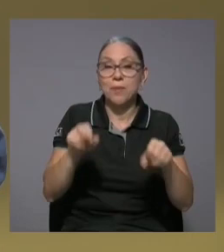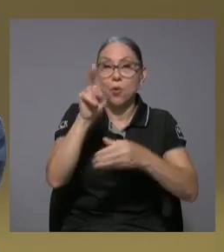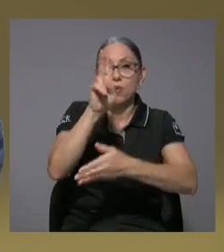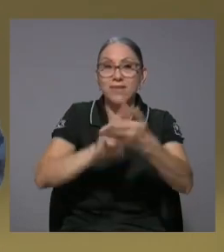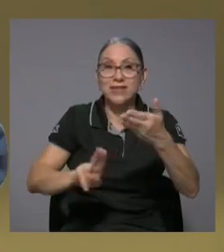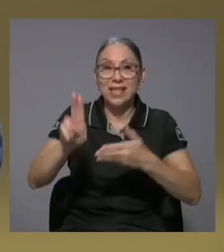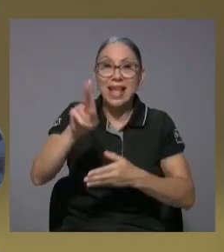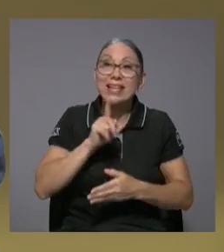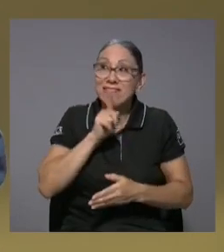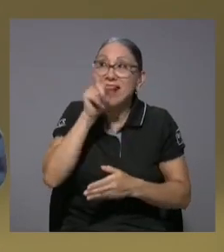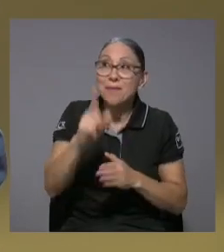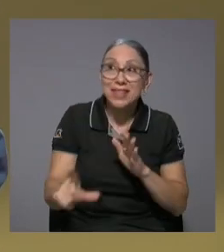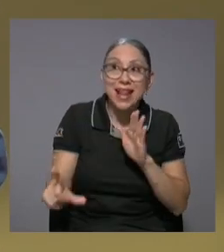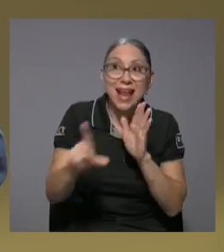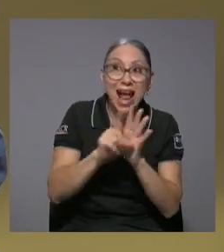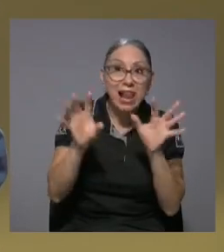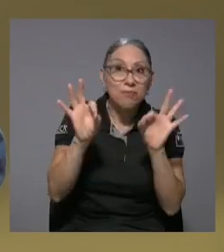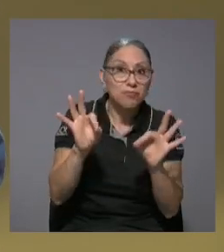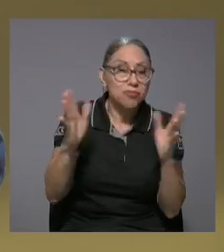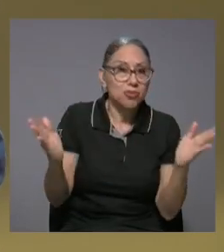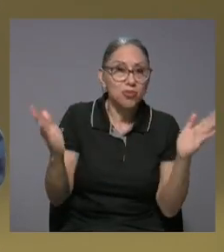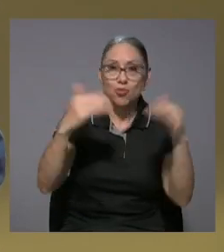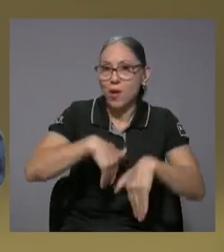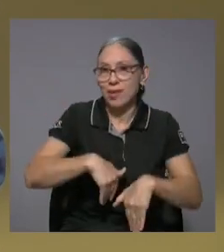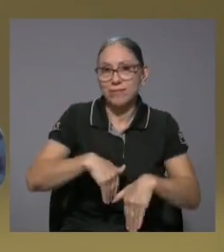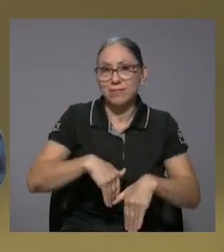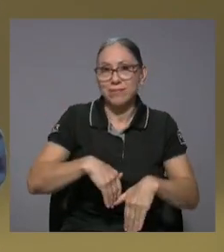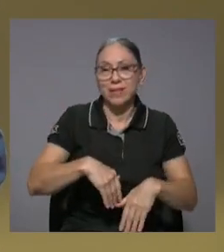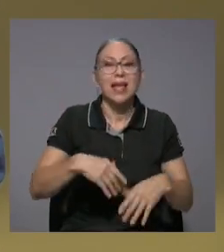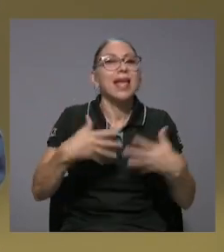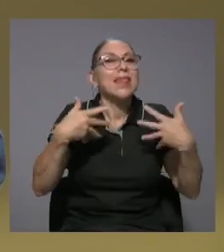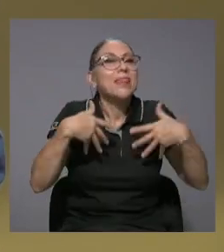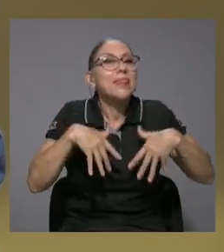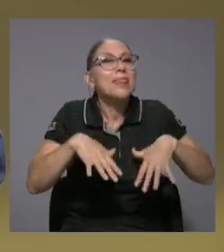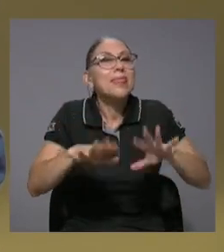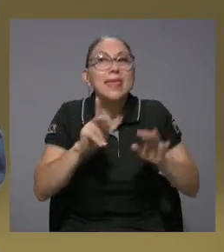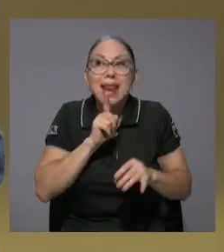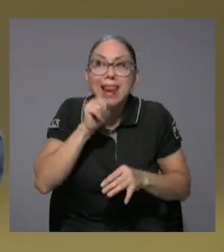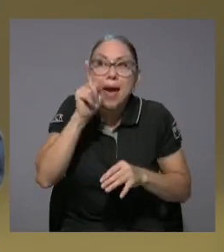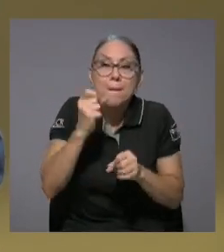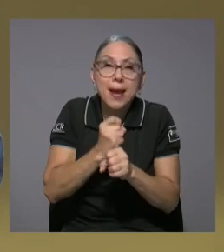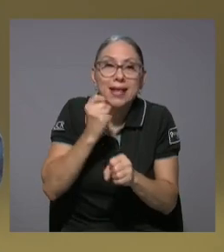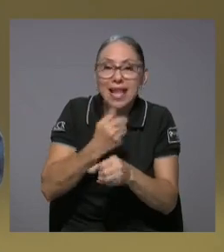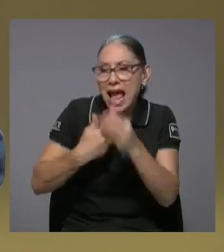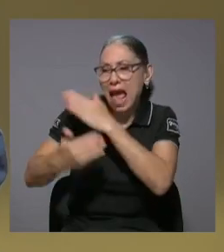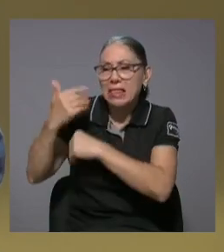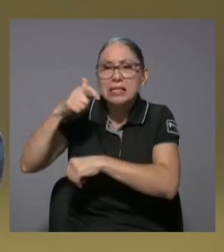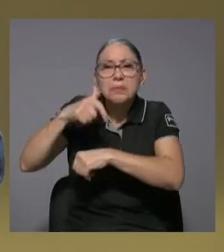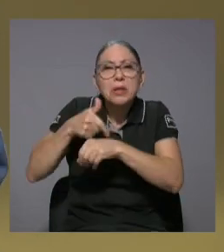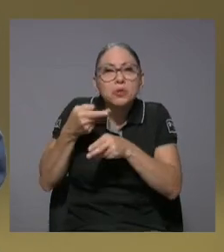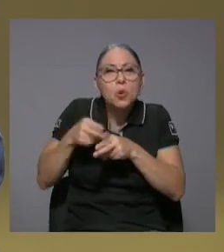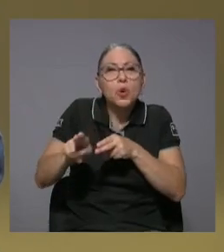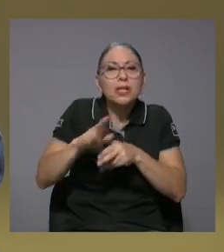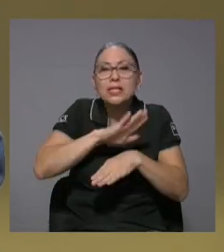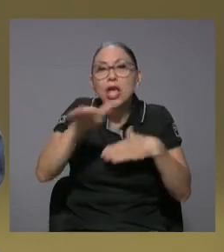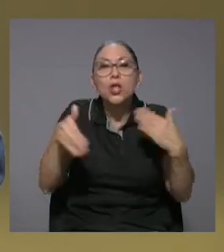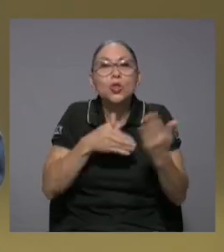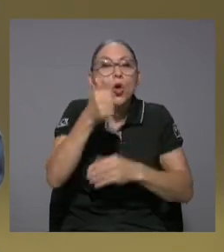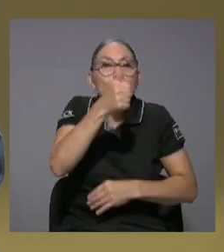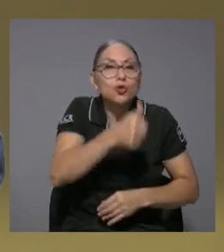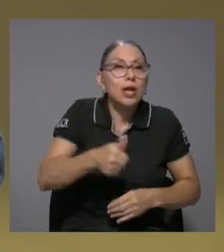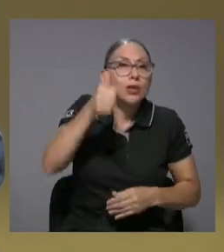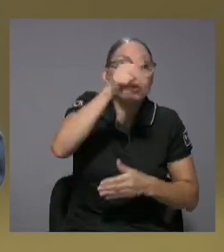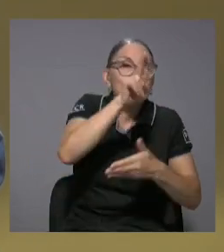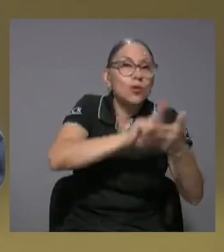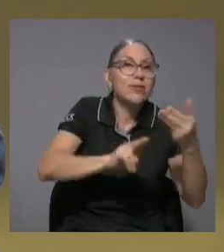tal legalmente conformado, ni en la práctica, tuvimos unos periodos cortos en que se hacían reuniones de todos los rectores de universidades públicas y privadas